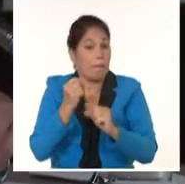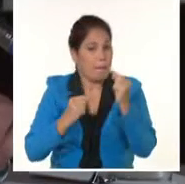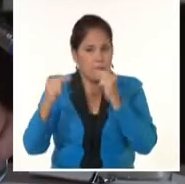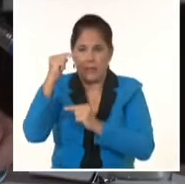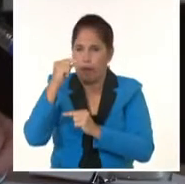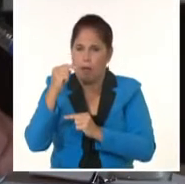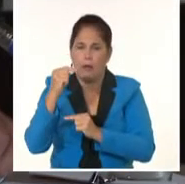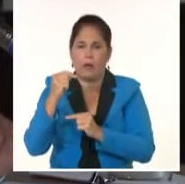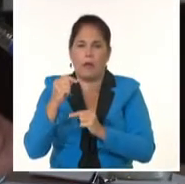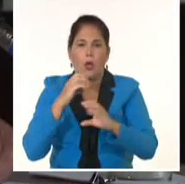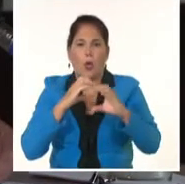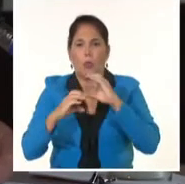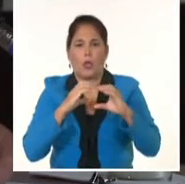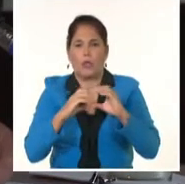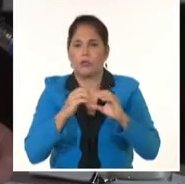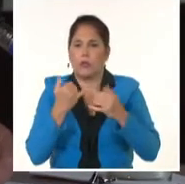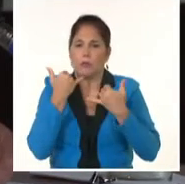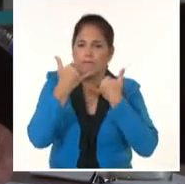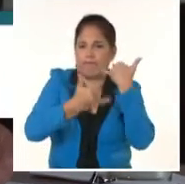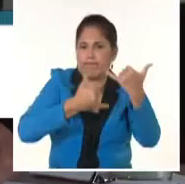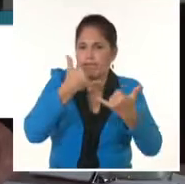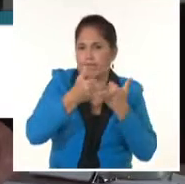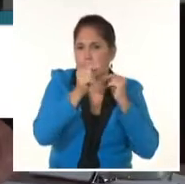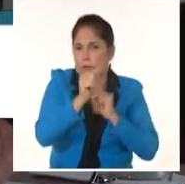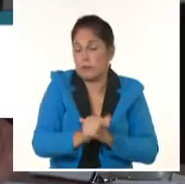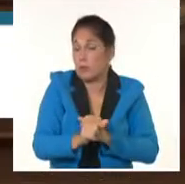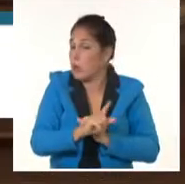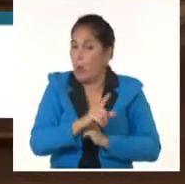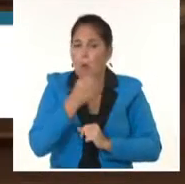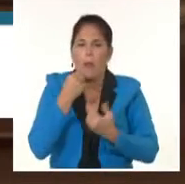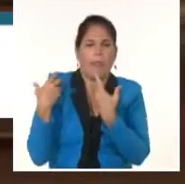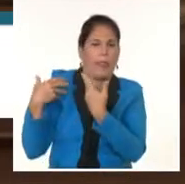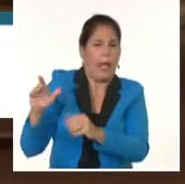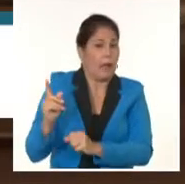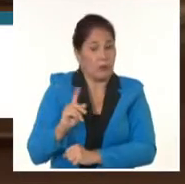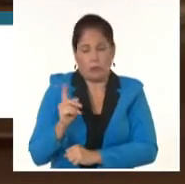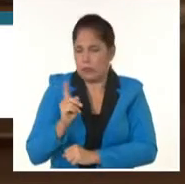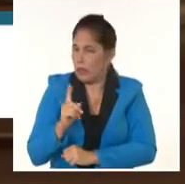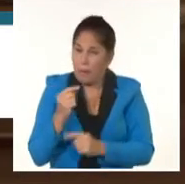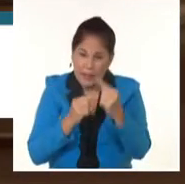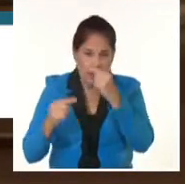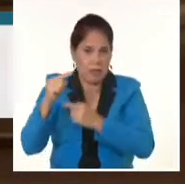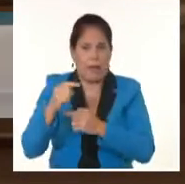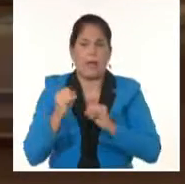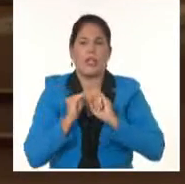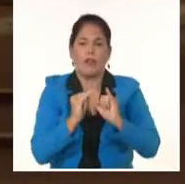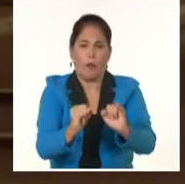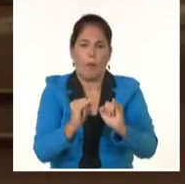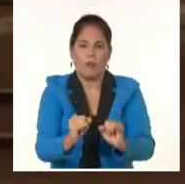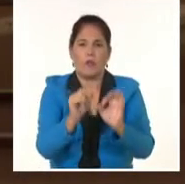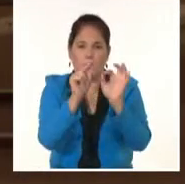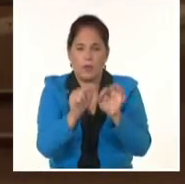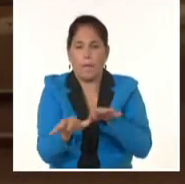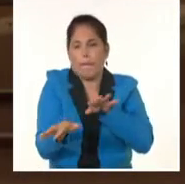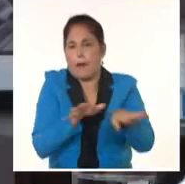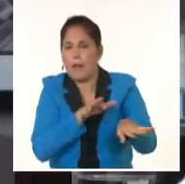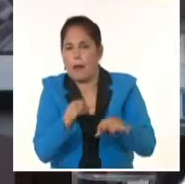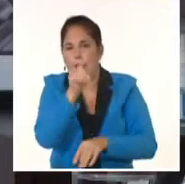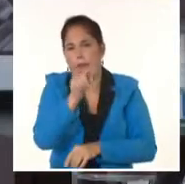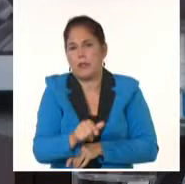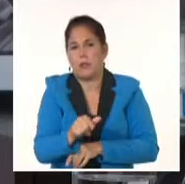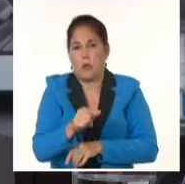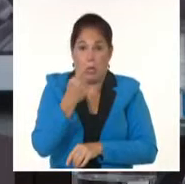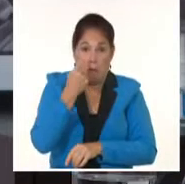No puede subestimarse la comunicación. Es una variable que lo atraviesa todo. Y comunicarse es prepararse y preparar a las